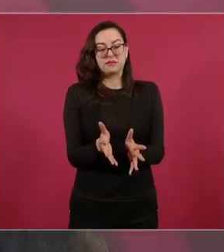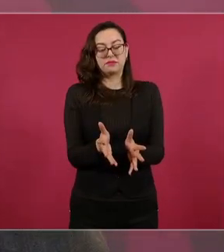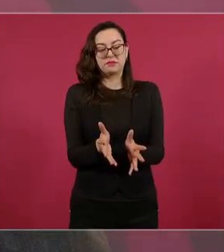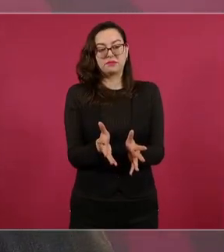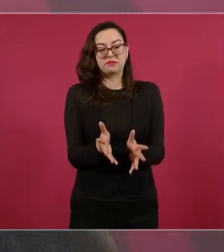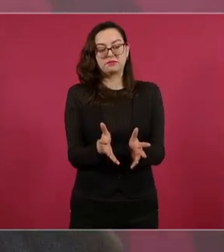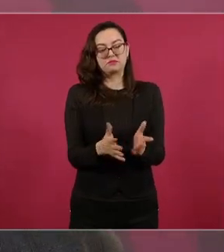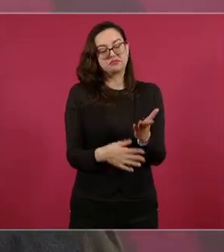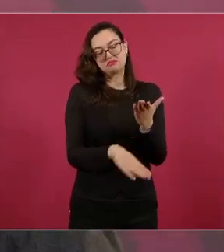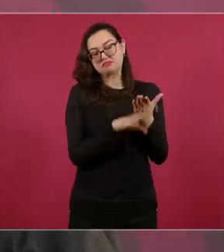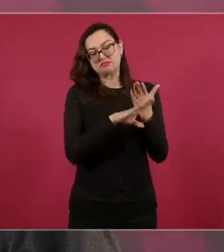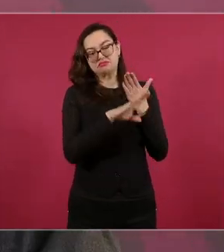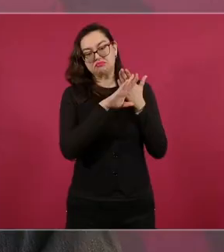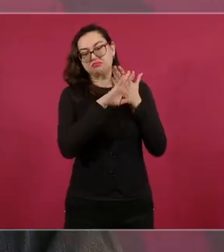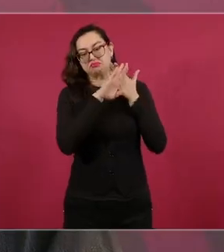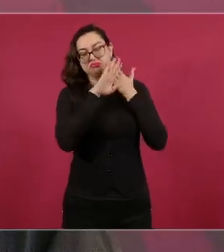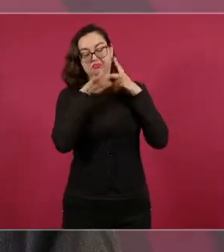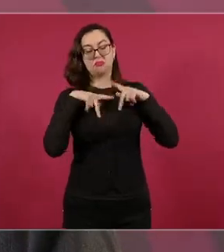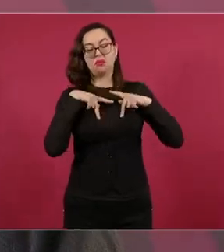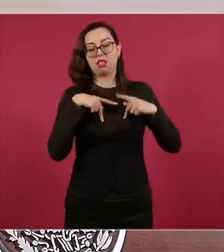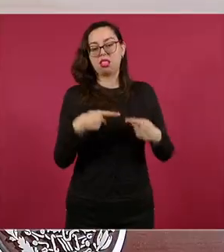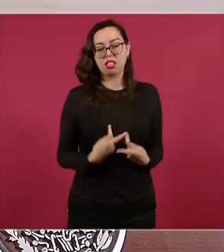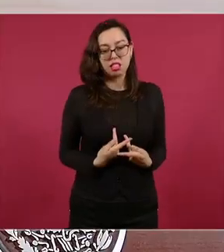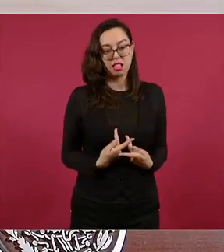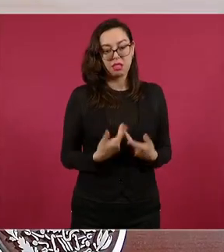debilitar como autoridad.